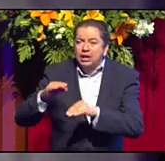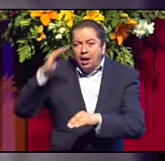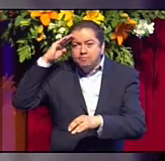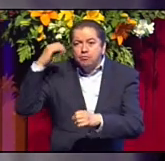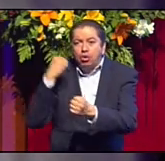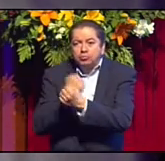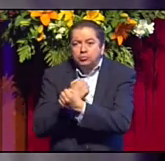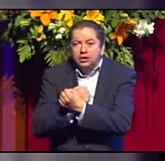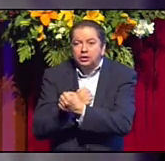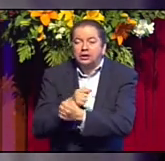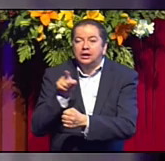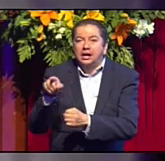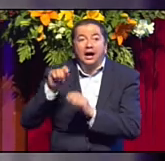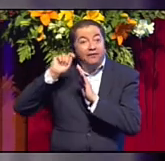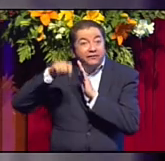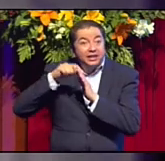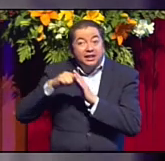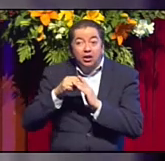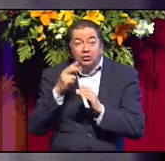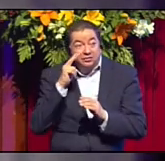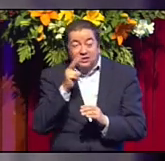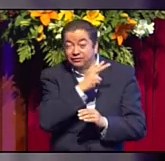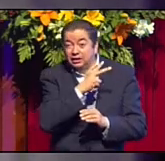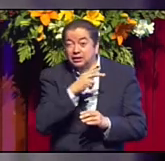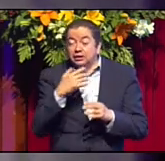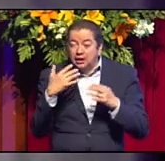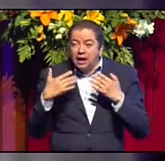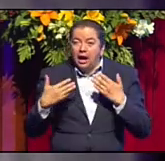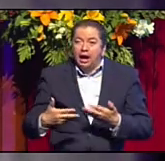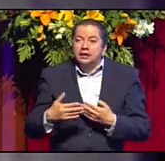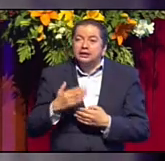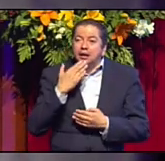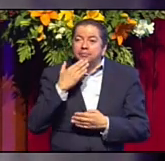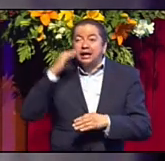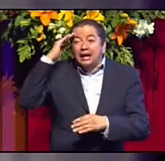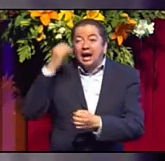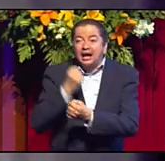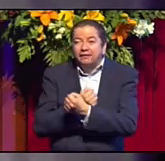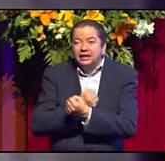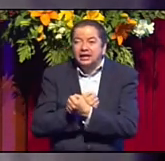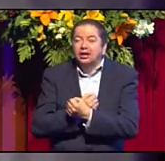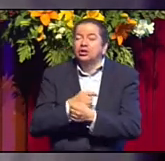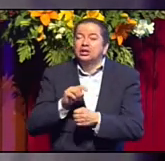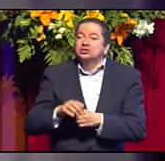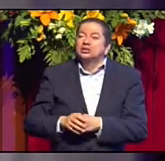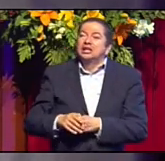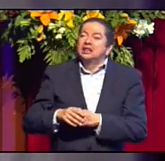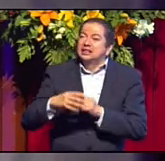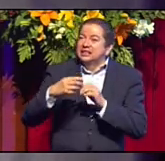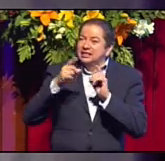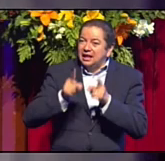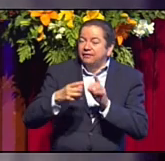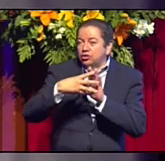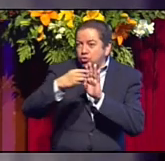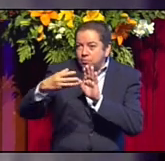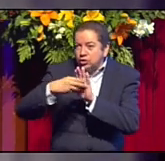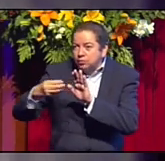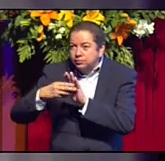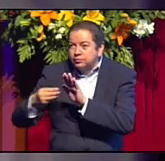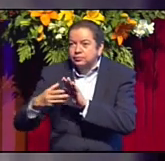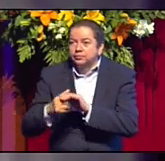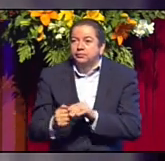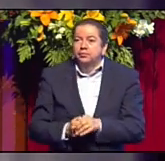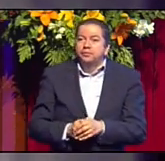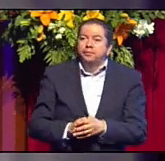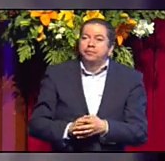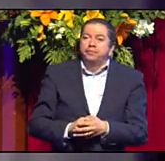Que este video que vimos hace un rato atrás, tanto de carabineros como de investigaciones, se siga replicando. La delincuencia no se va a